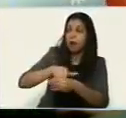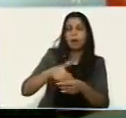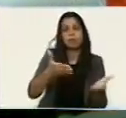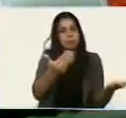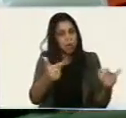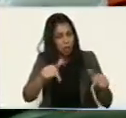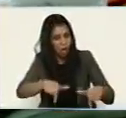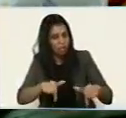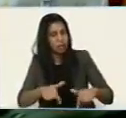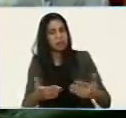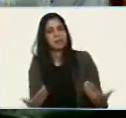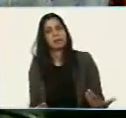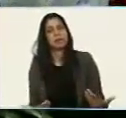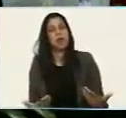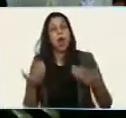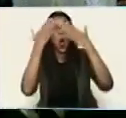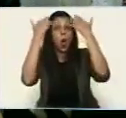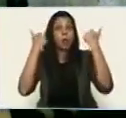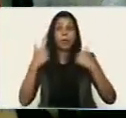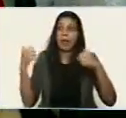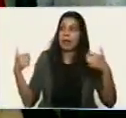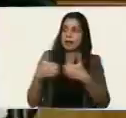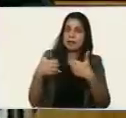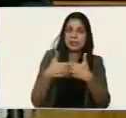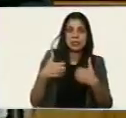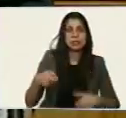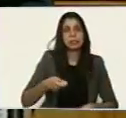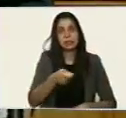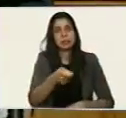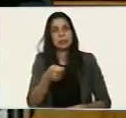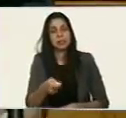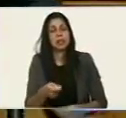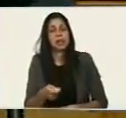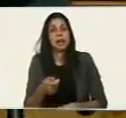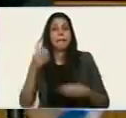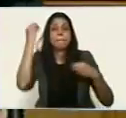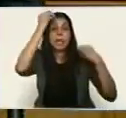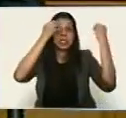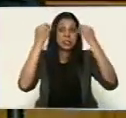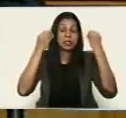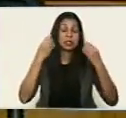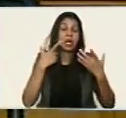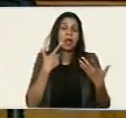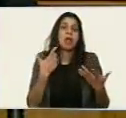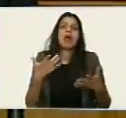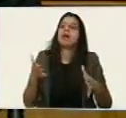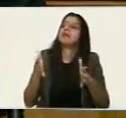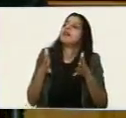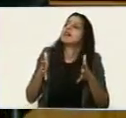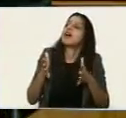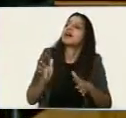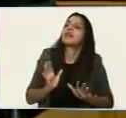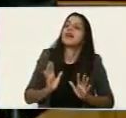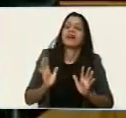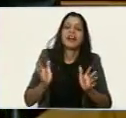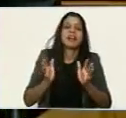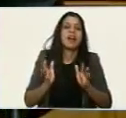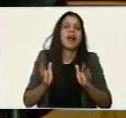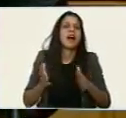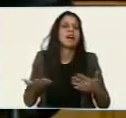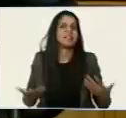Se les olvidó las guarimbas porque ellos pensaban que iban a ganar todas las elecciones. No lo dijeron. ¿Cuántas veces lo dijeron? Todas las